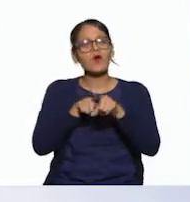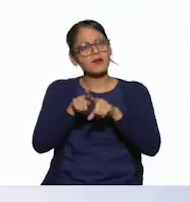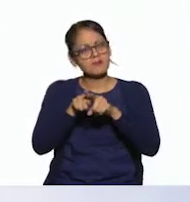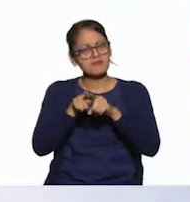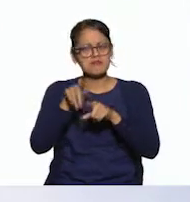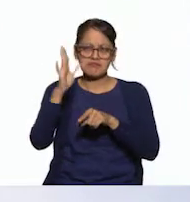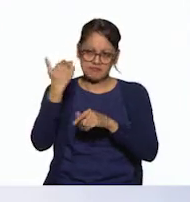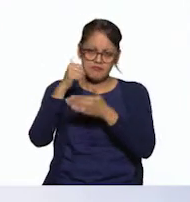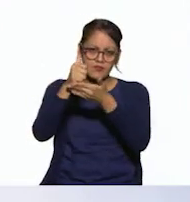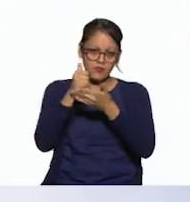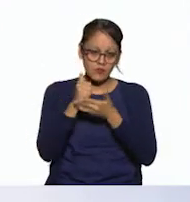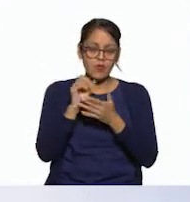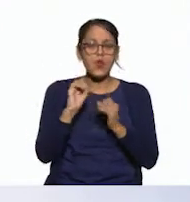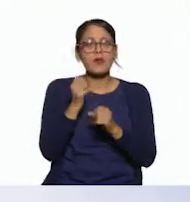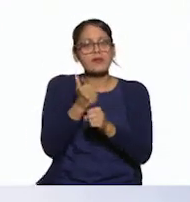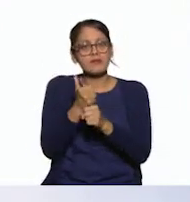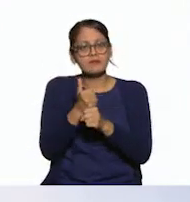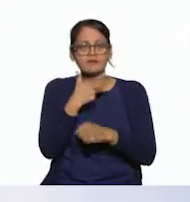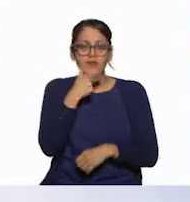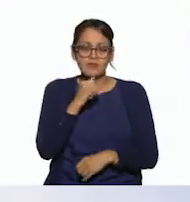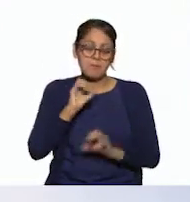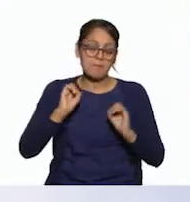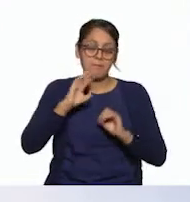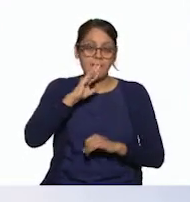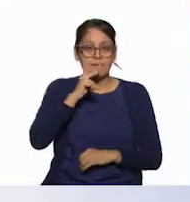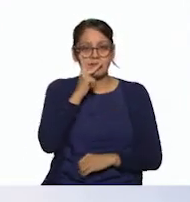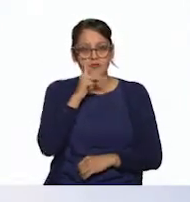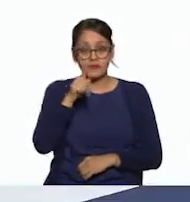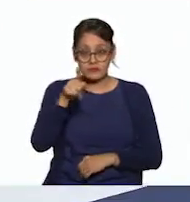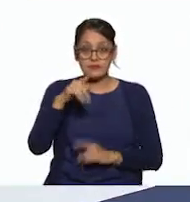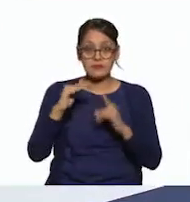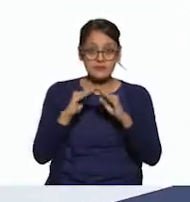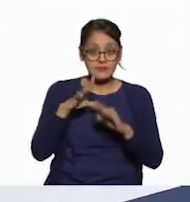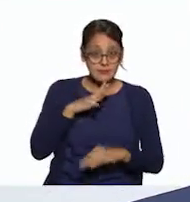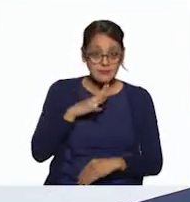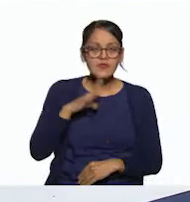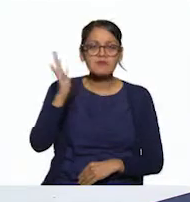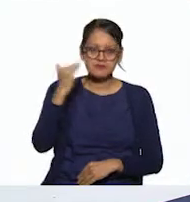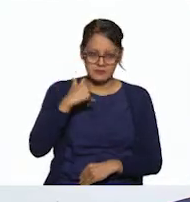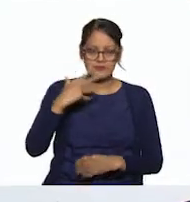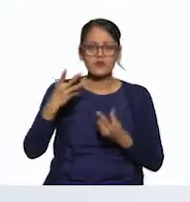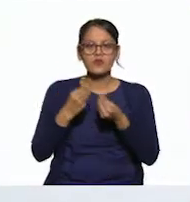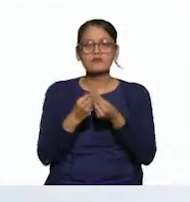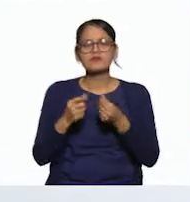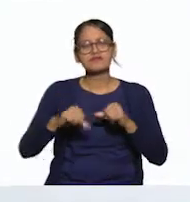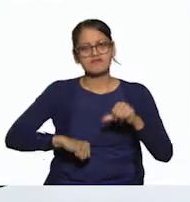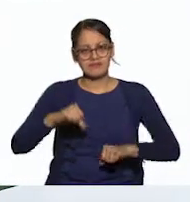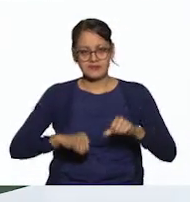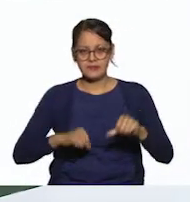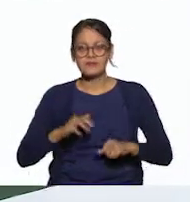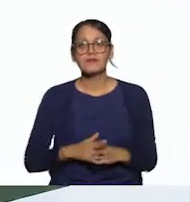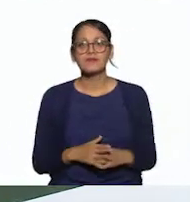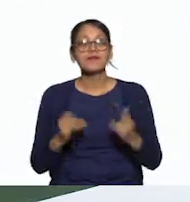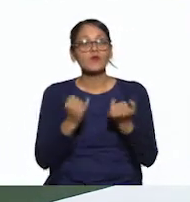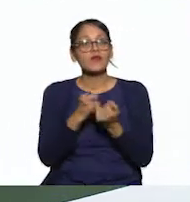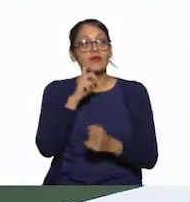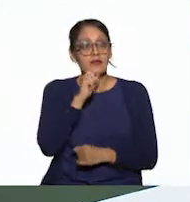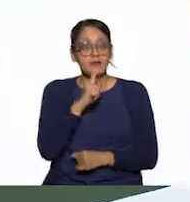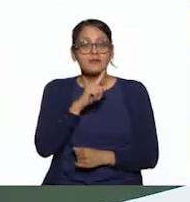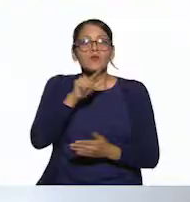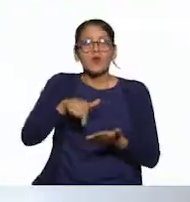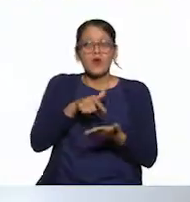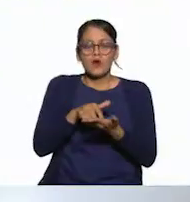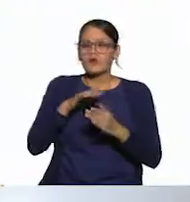abuelito, su mamá, su papá. Con quienes ustedes estén en casa pueden realizar estos ejercicios. Igualmente en un